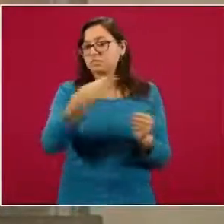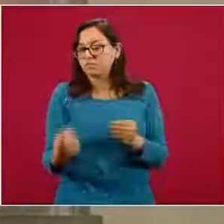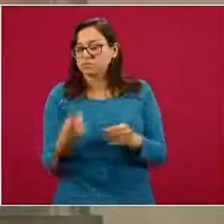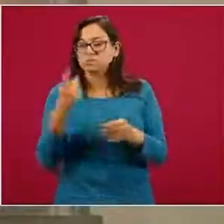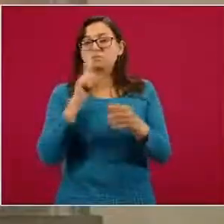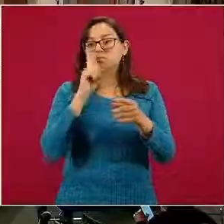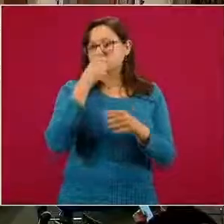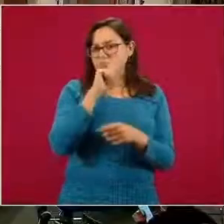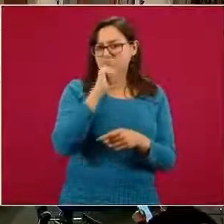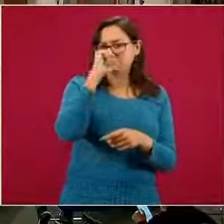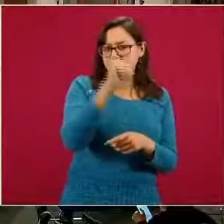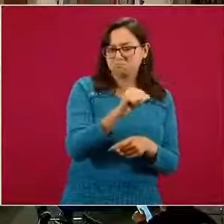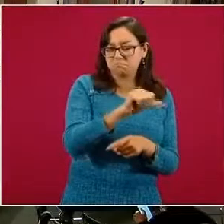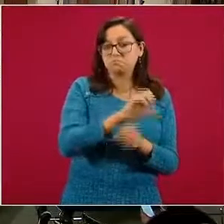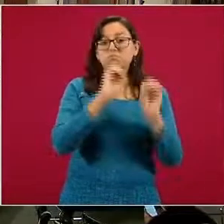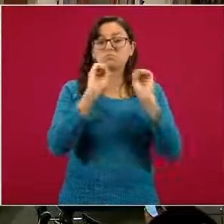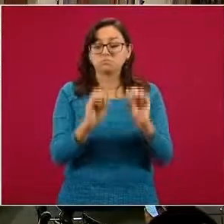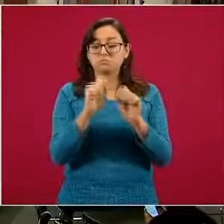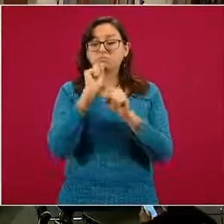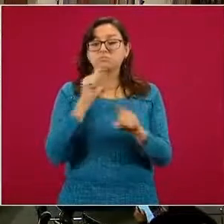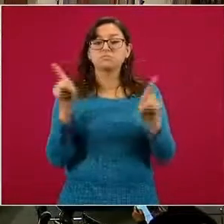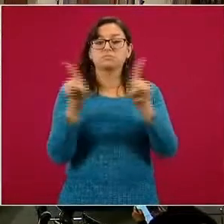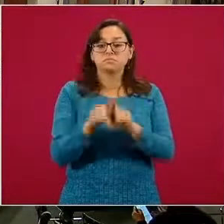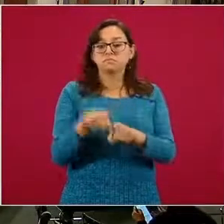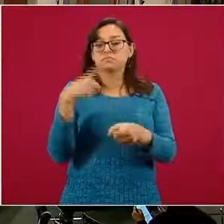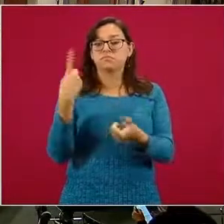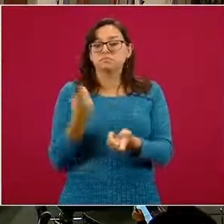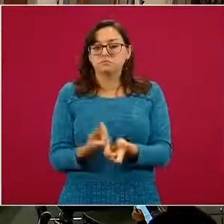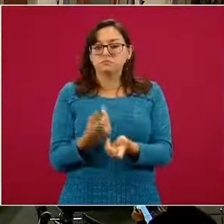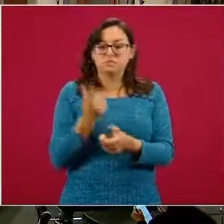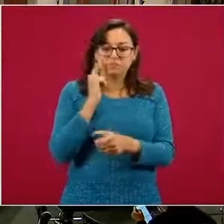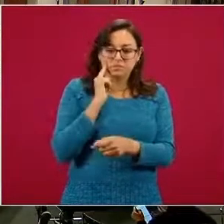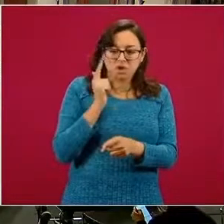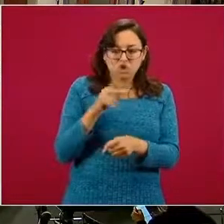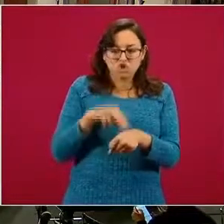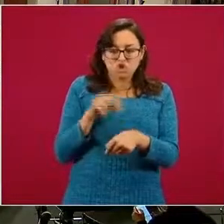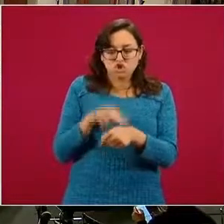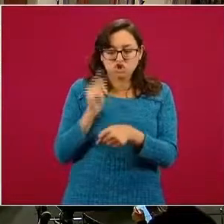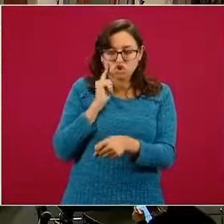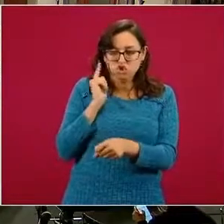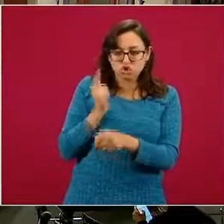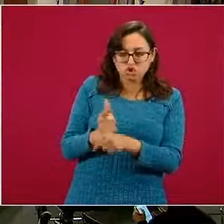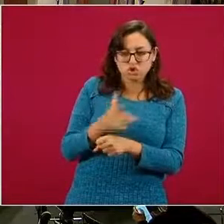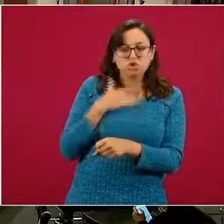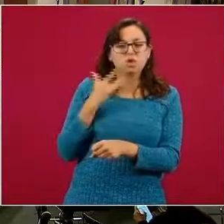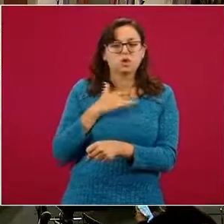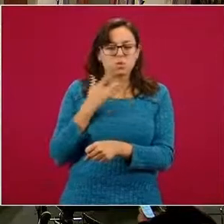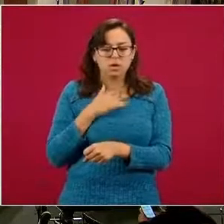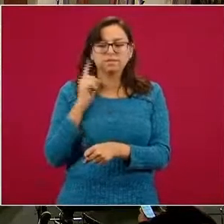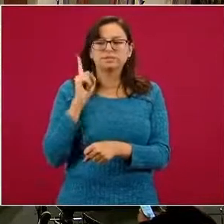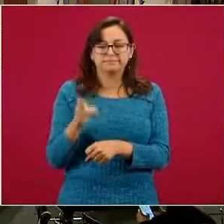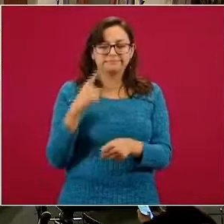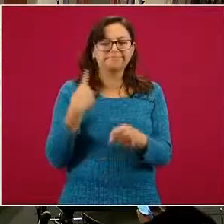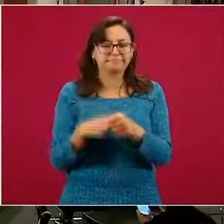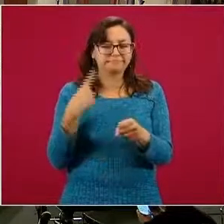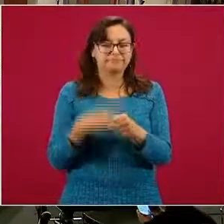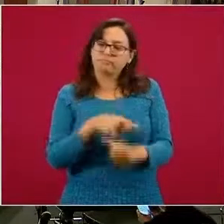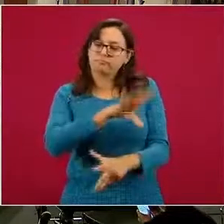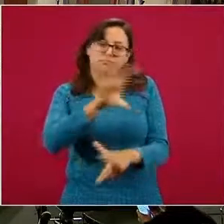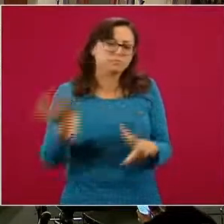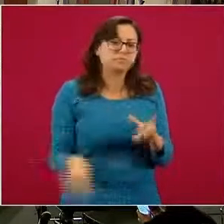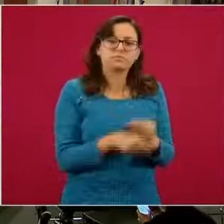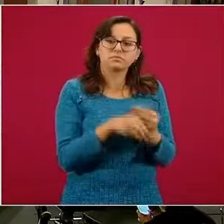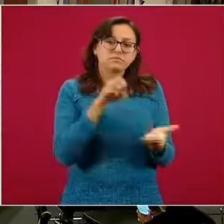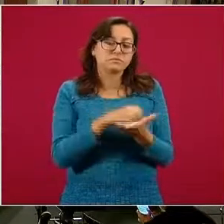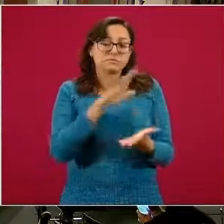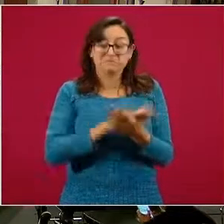a la OMS. Es simple y llanamente una adhesión de casos que ya se tenían registrados en el sistema y que de manera pública